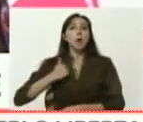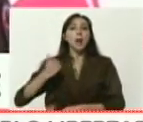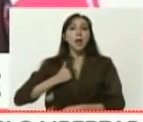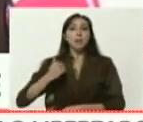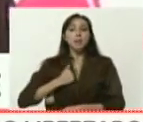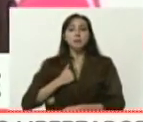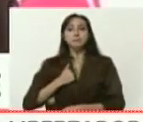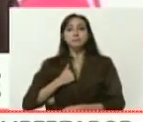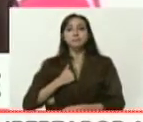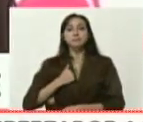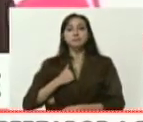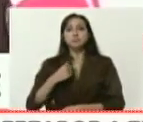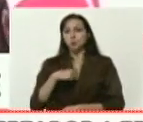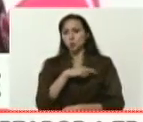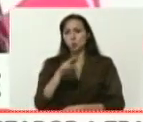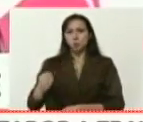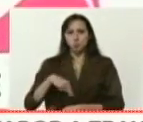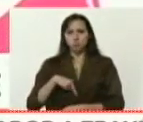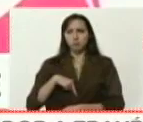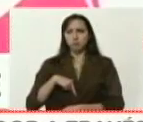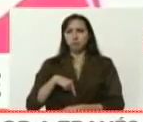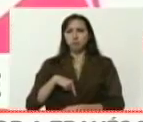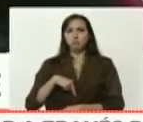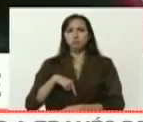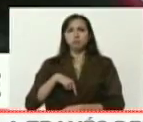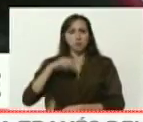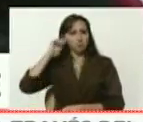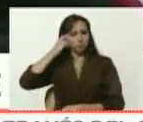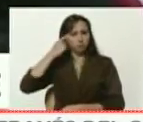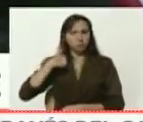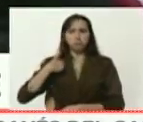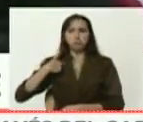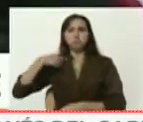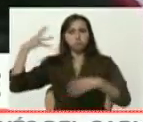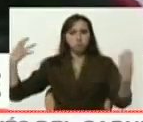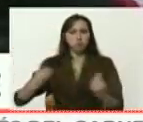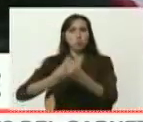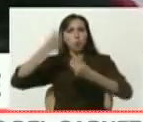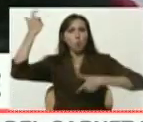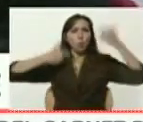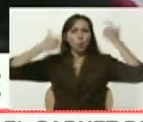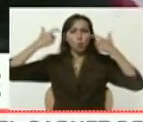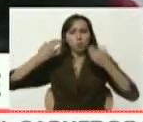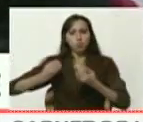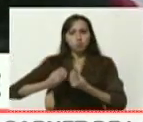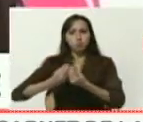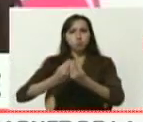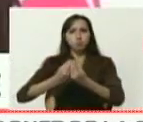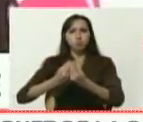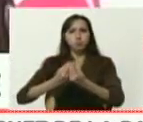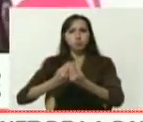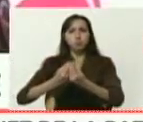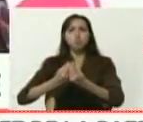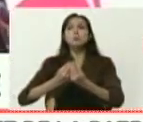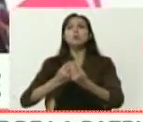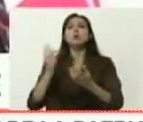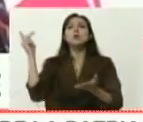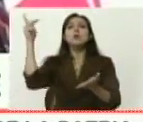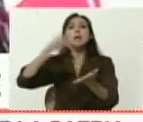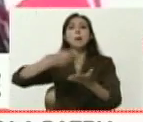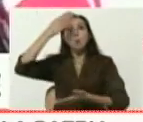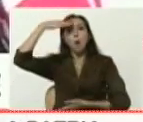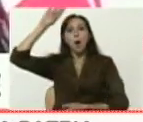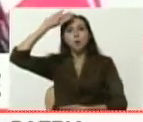y veníamos con el comandante Chávez, hicimos una escala en La Habana. Yo la